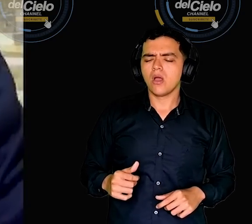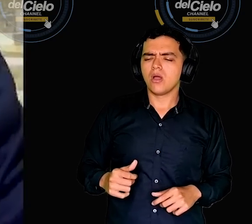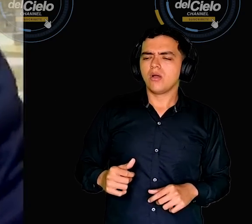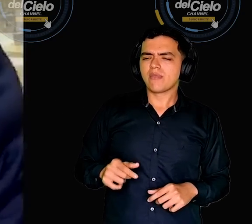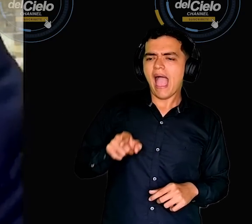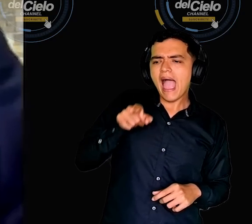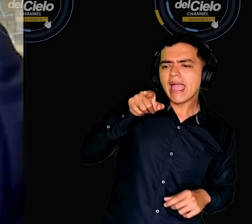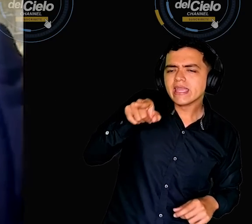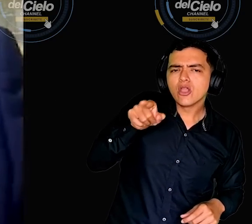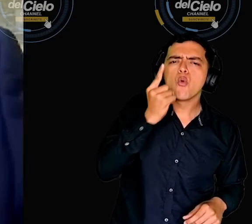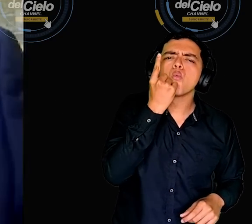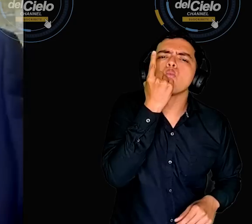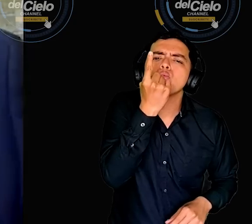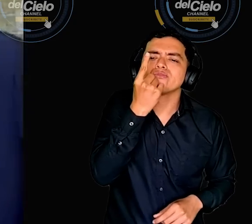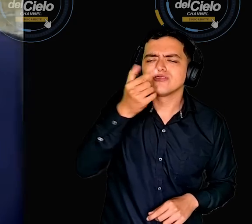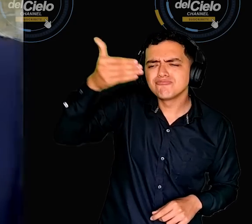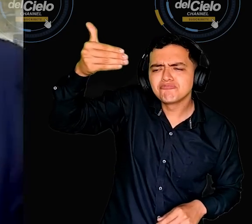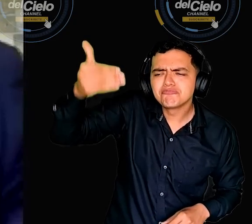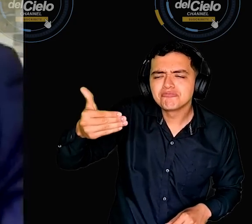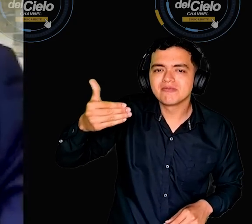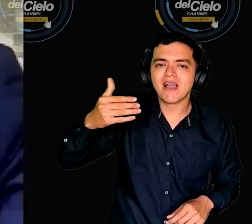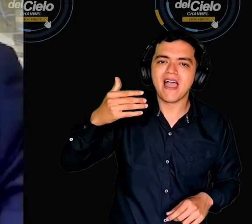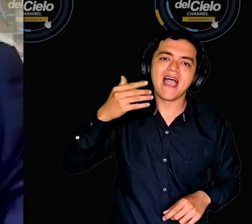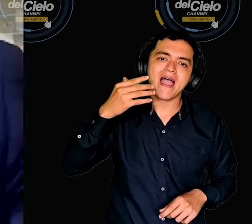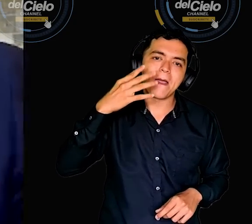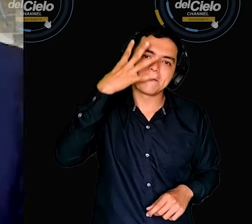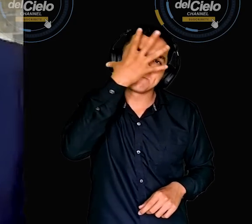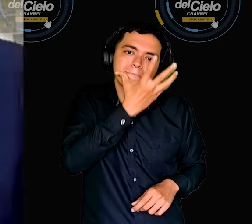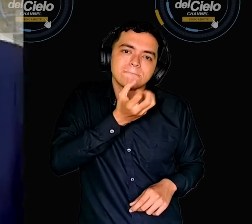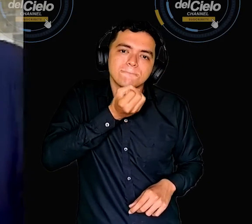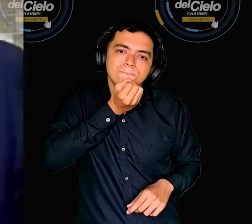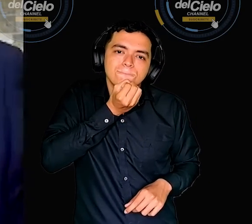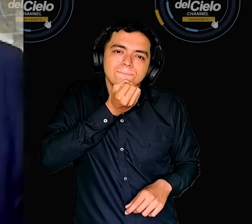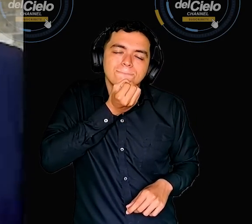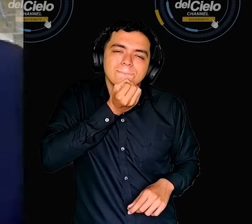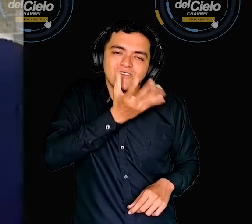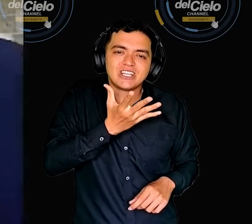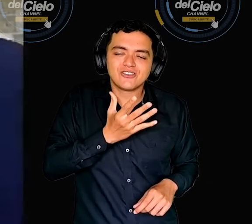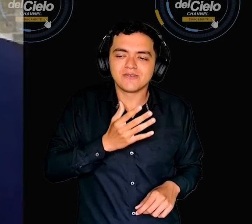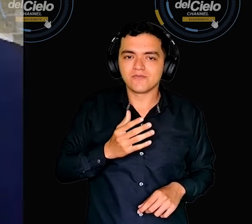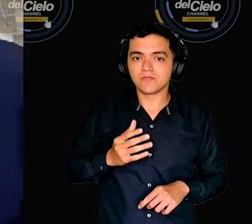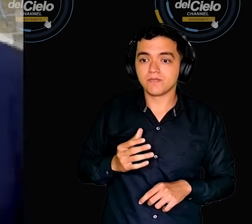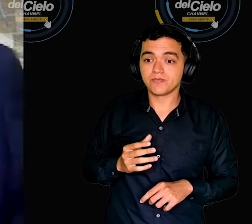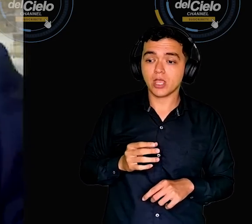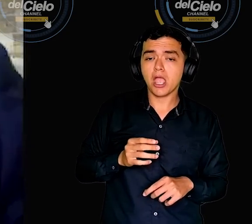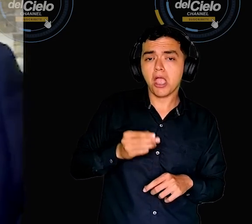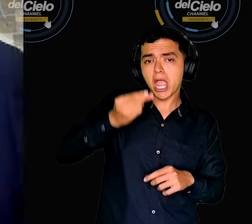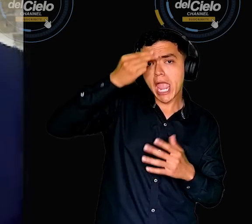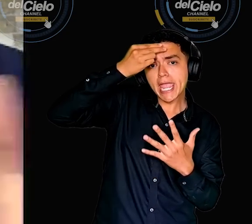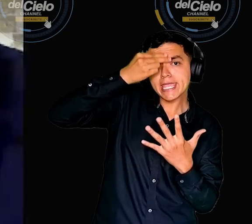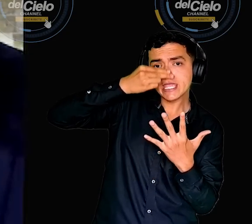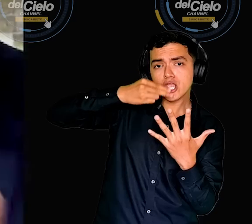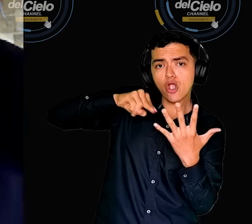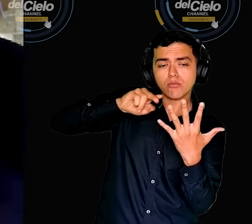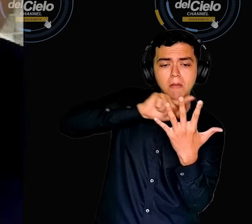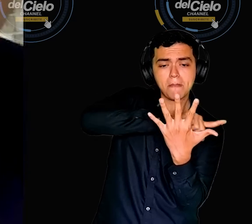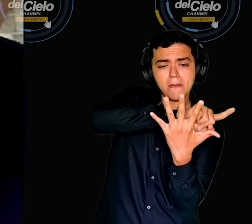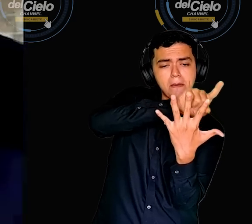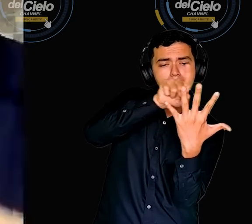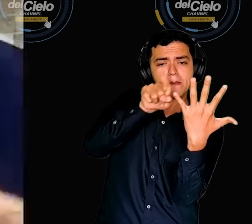era guerrero y fuerte, y el otro le gustaba a la mamá. Y esa parcialidad del